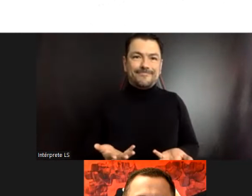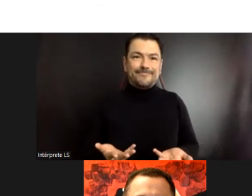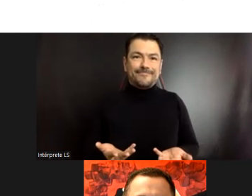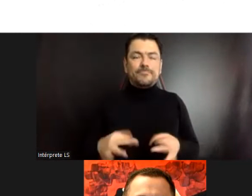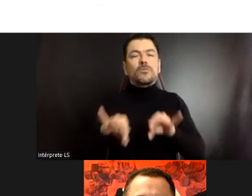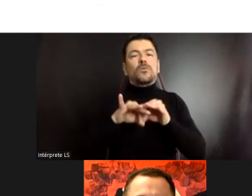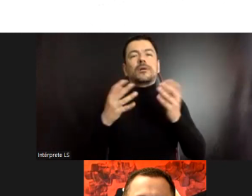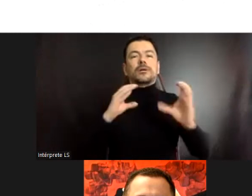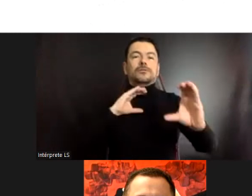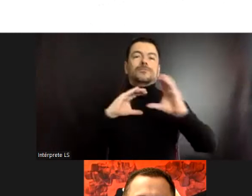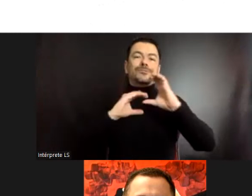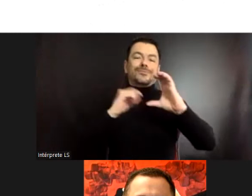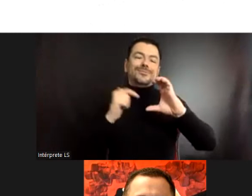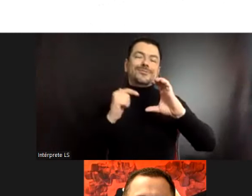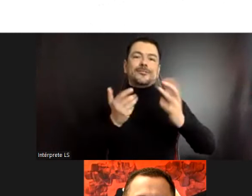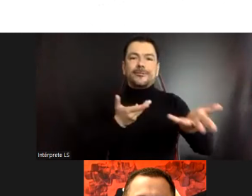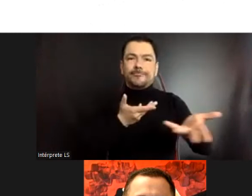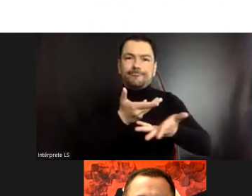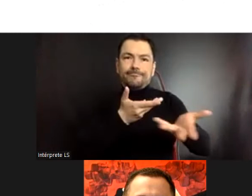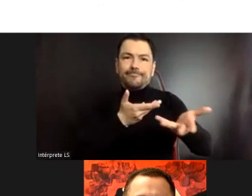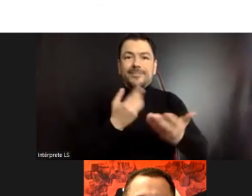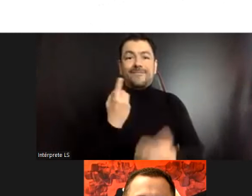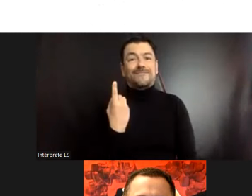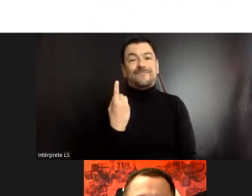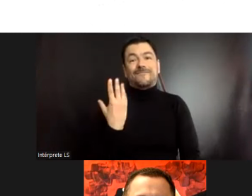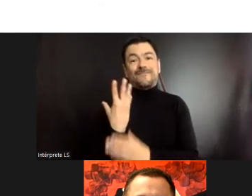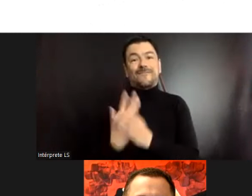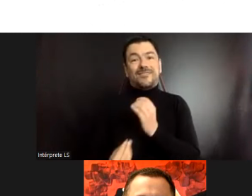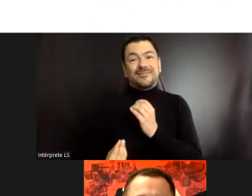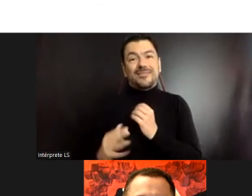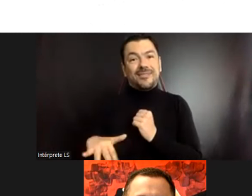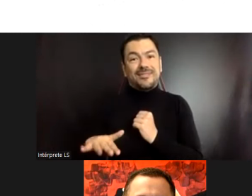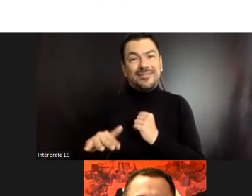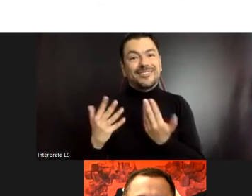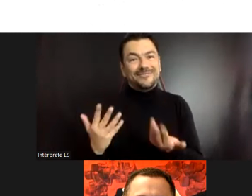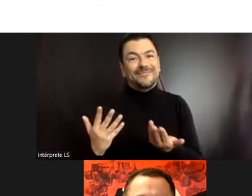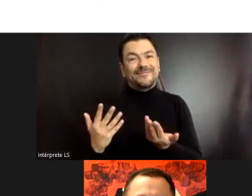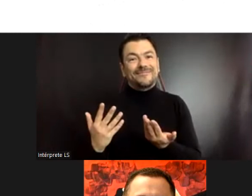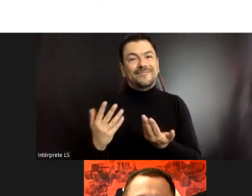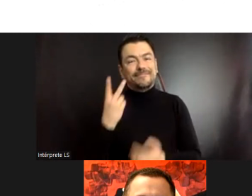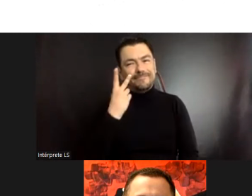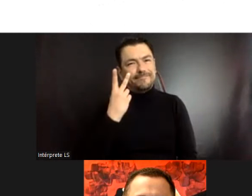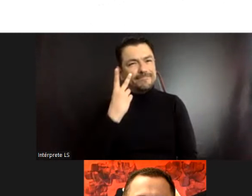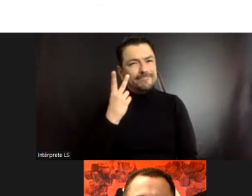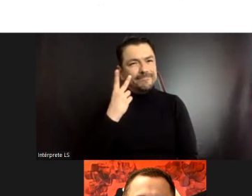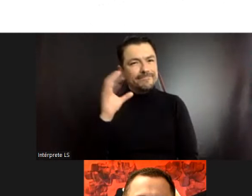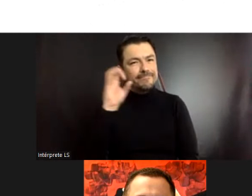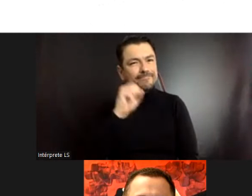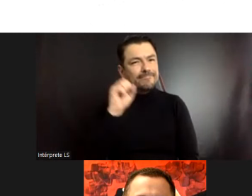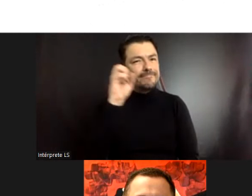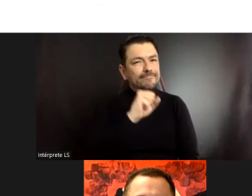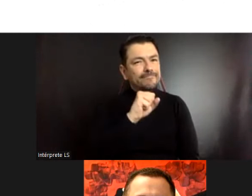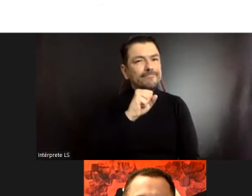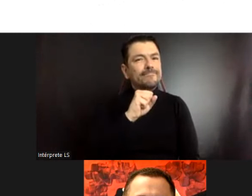falta. La pandemia nos enseñó grandes lecciones que nos dicen cuál debe ser el